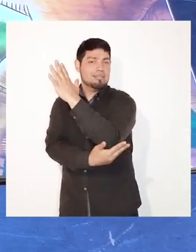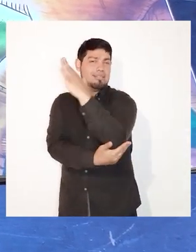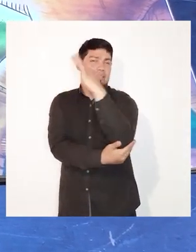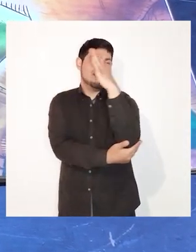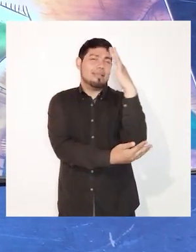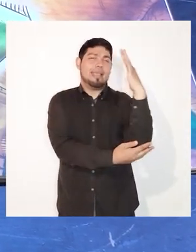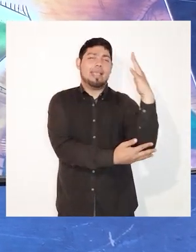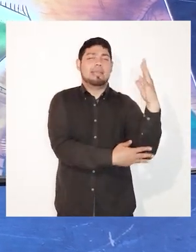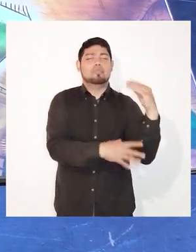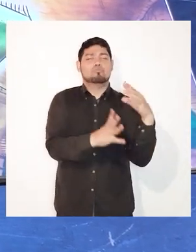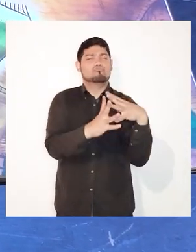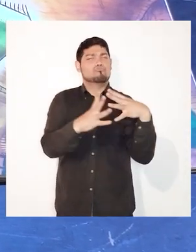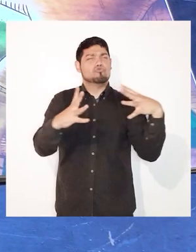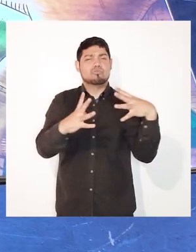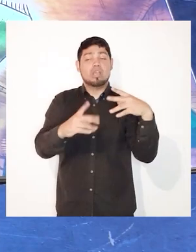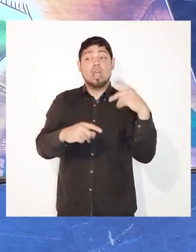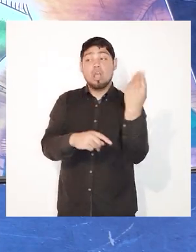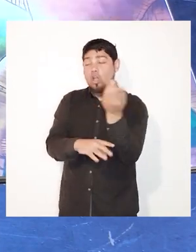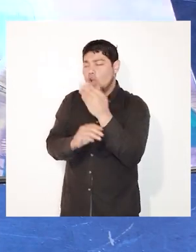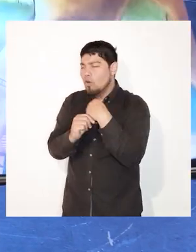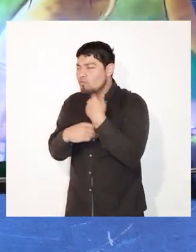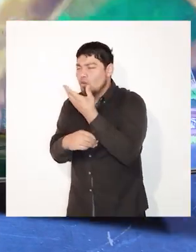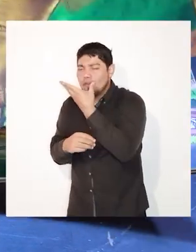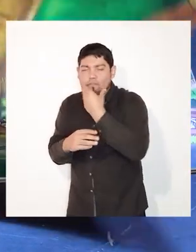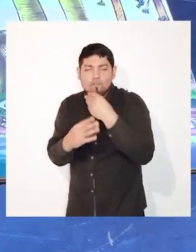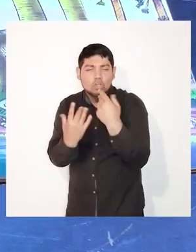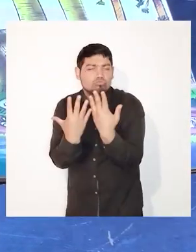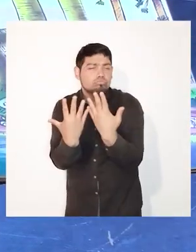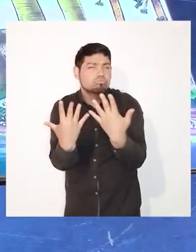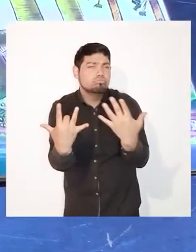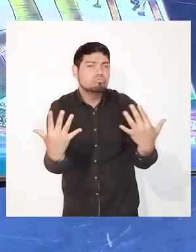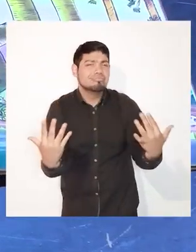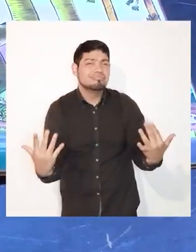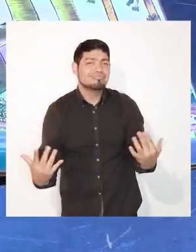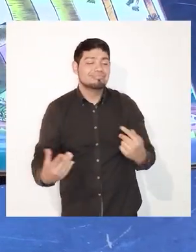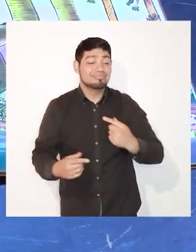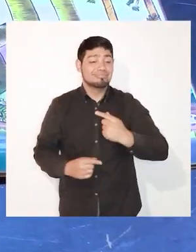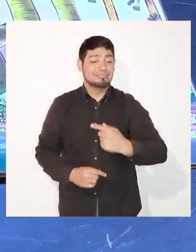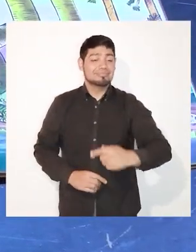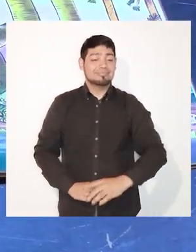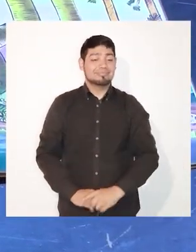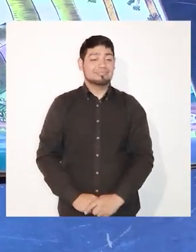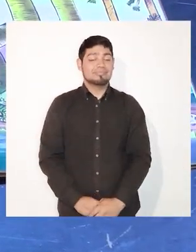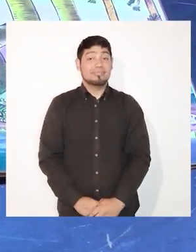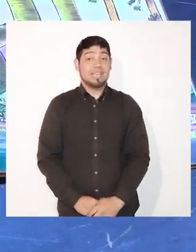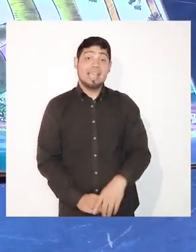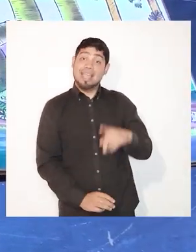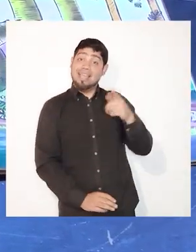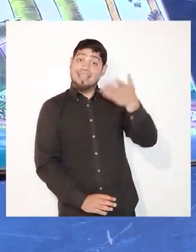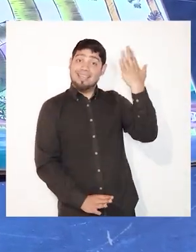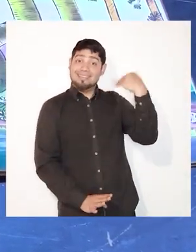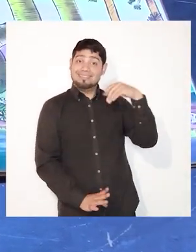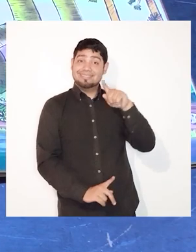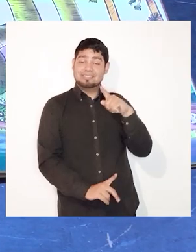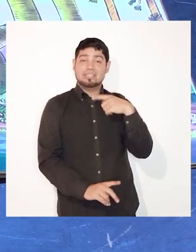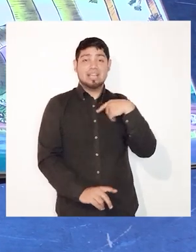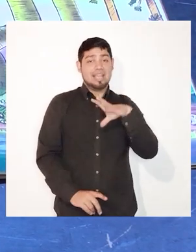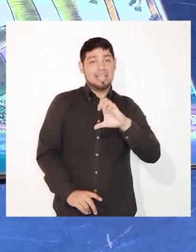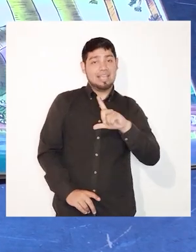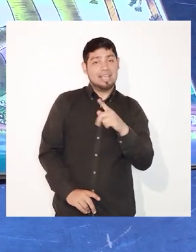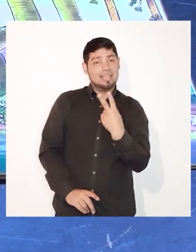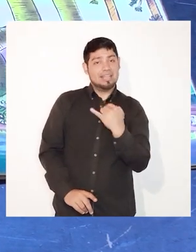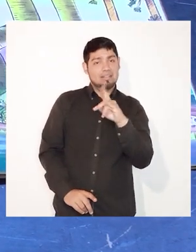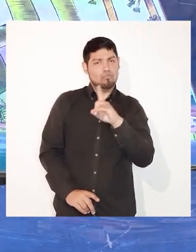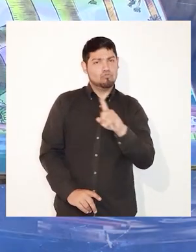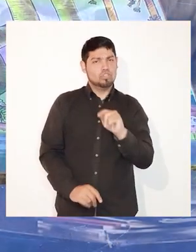tibia de grandes árboles, cubierta con arbustos frondosos y diversos. En